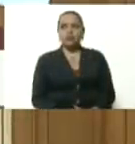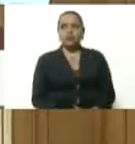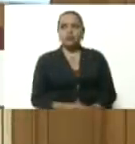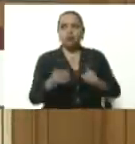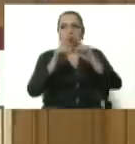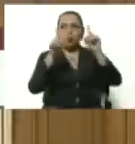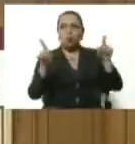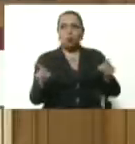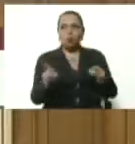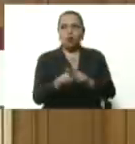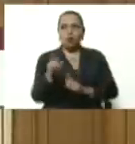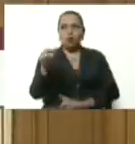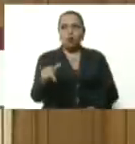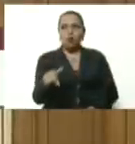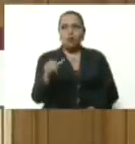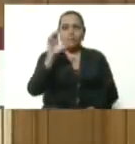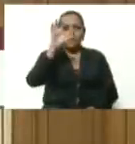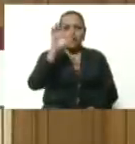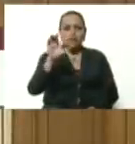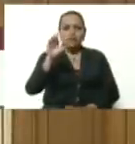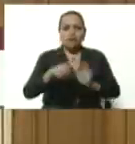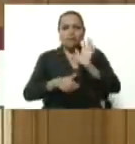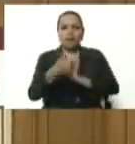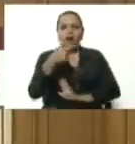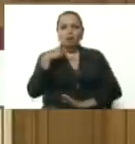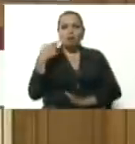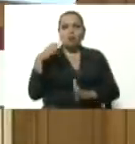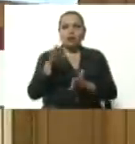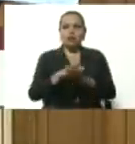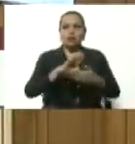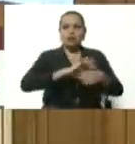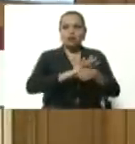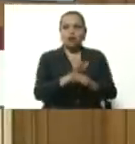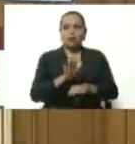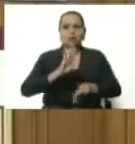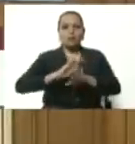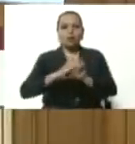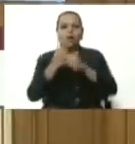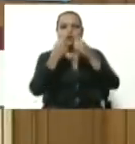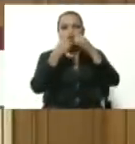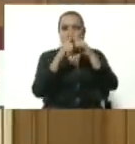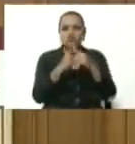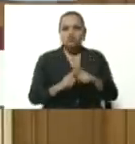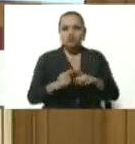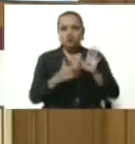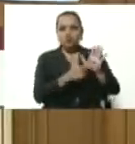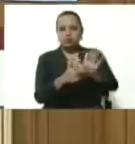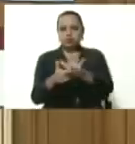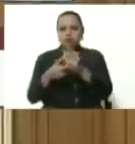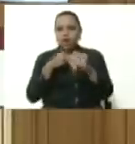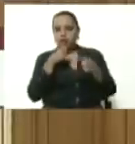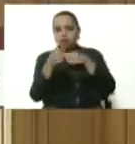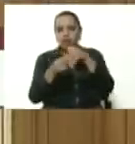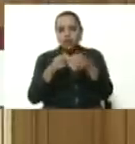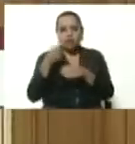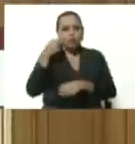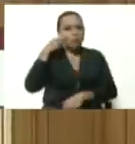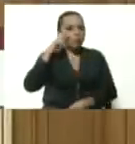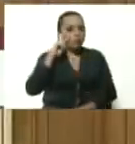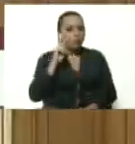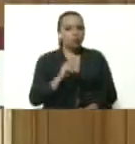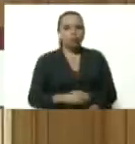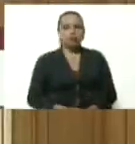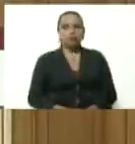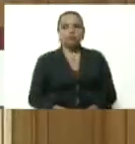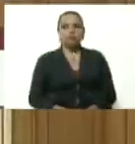de los países con más muertes por el coronavirus. Porque las cifras y la manera como las presentan los medios son engañosas, ¿no? Cuando